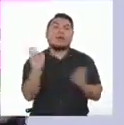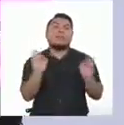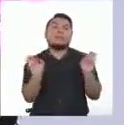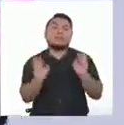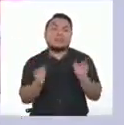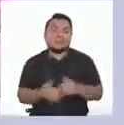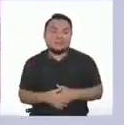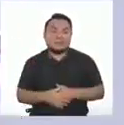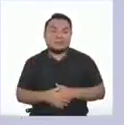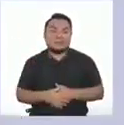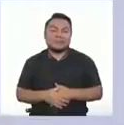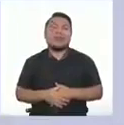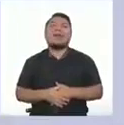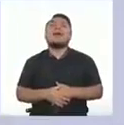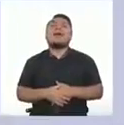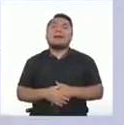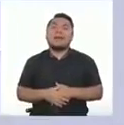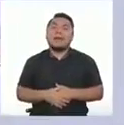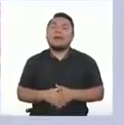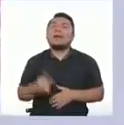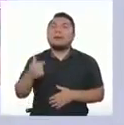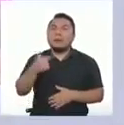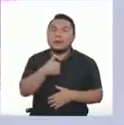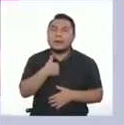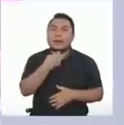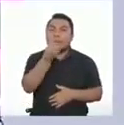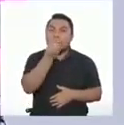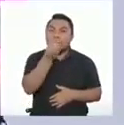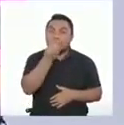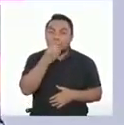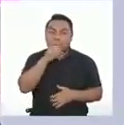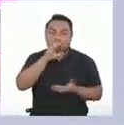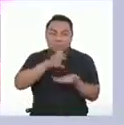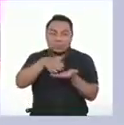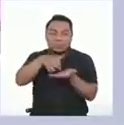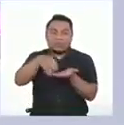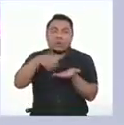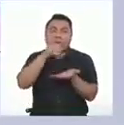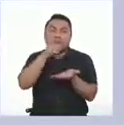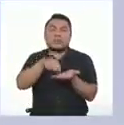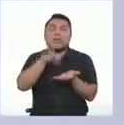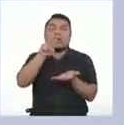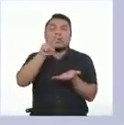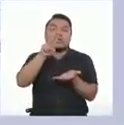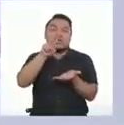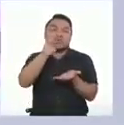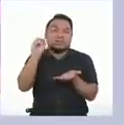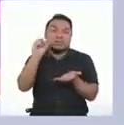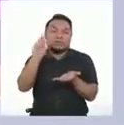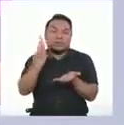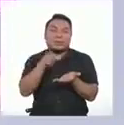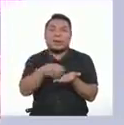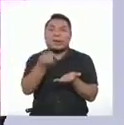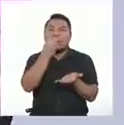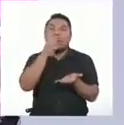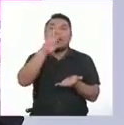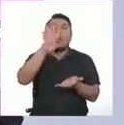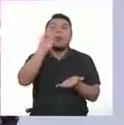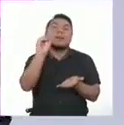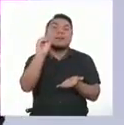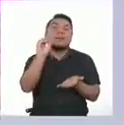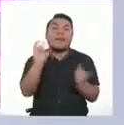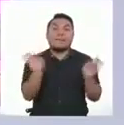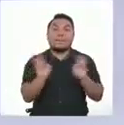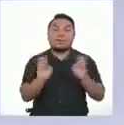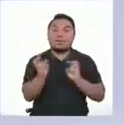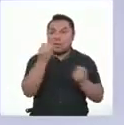proteína. Eso quiere decir que si nosotros comemos una presa de pollo de 200 gramos, ¿estamos consumiendo 40 gramos